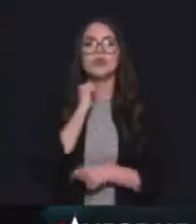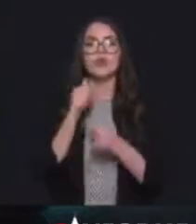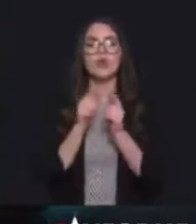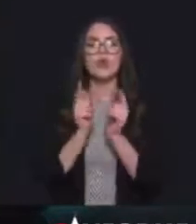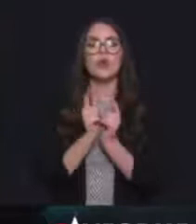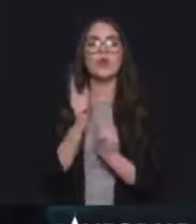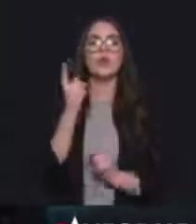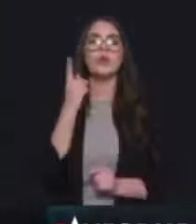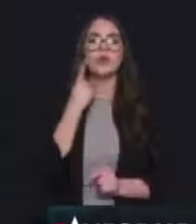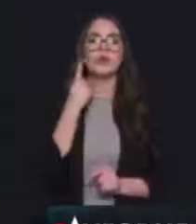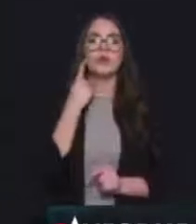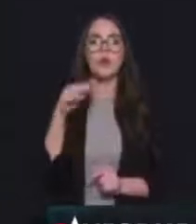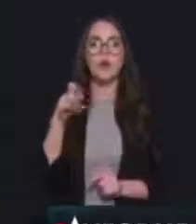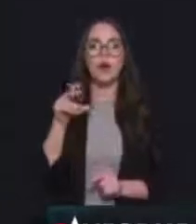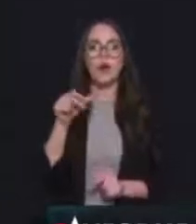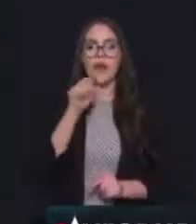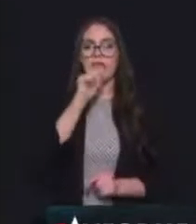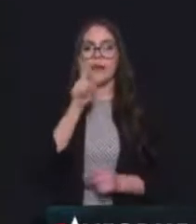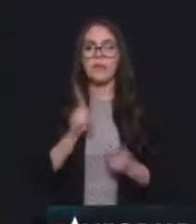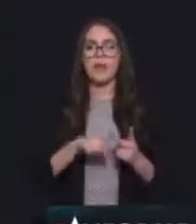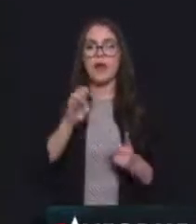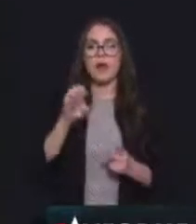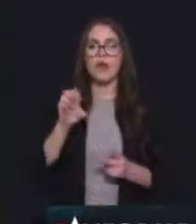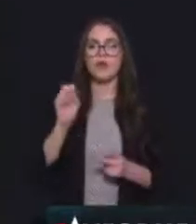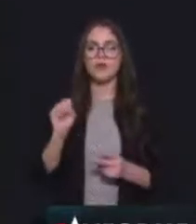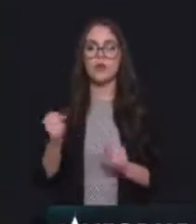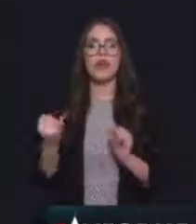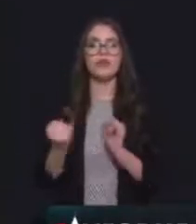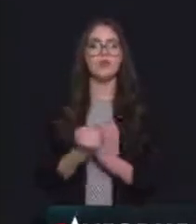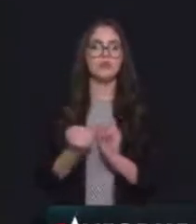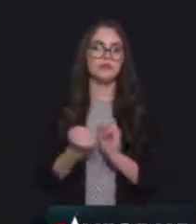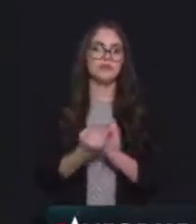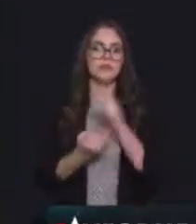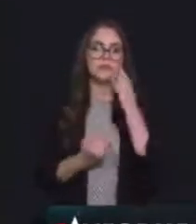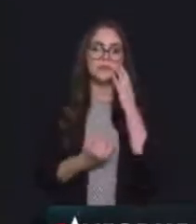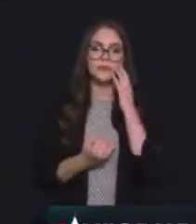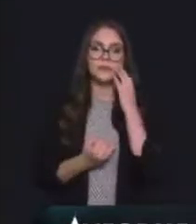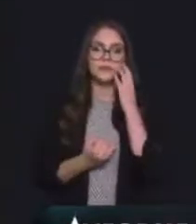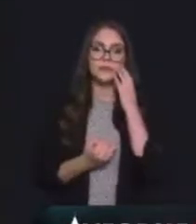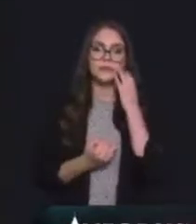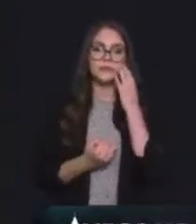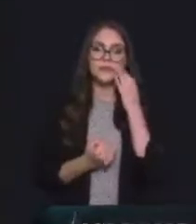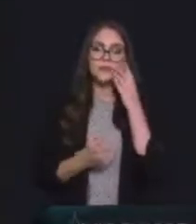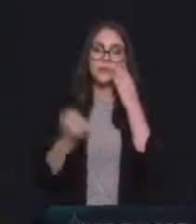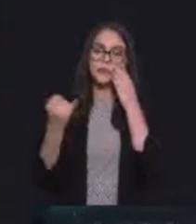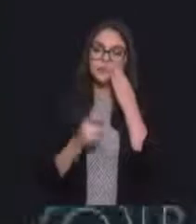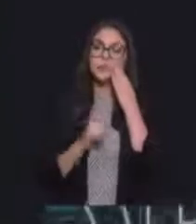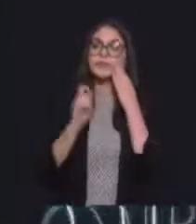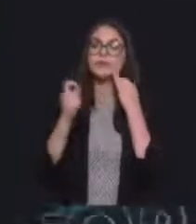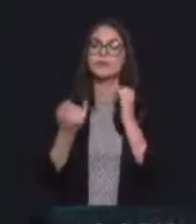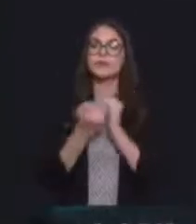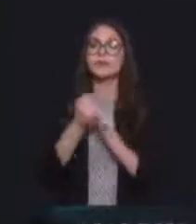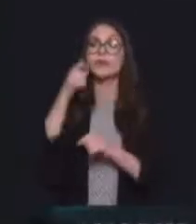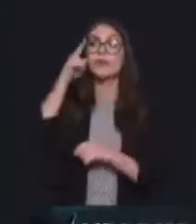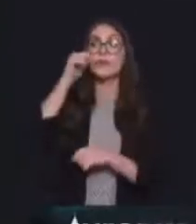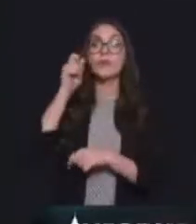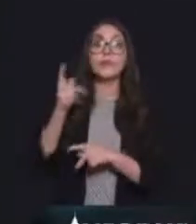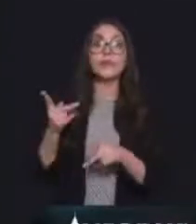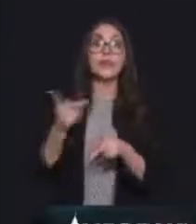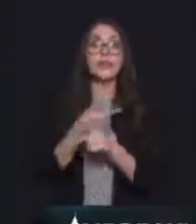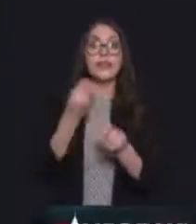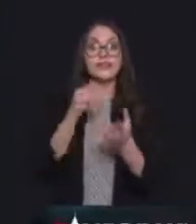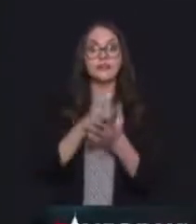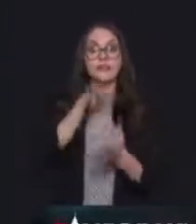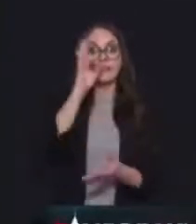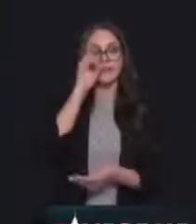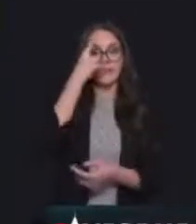Partido Encuentro Social. Entonces eso no hubo problema. El tema de mañana tiene que ver con el logro de la mayoría calificada